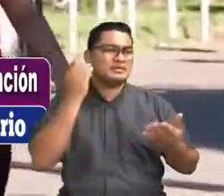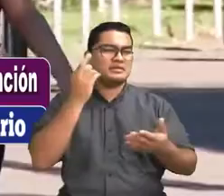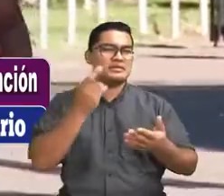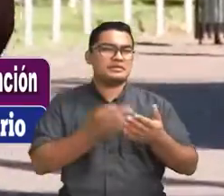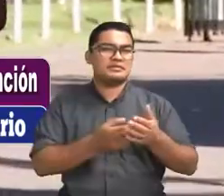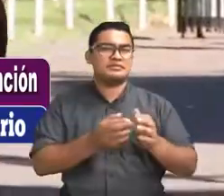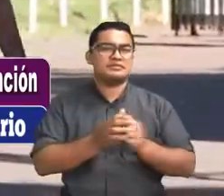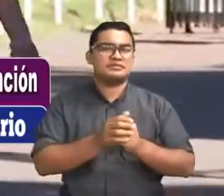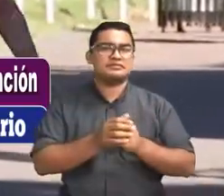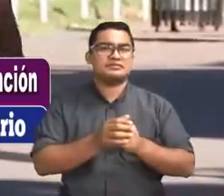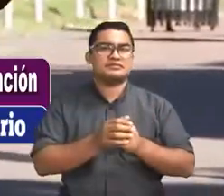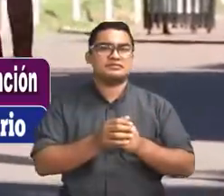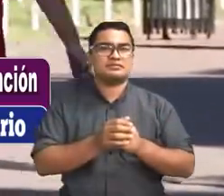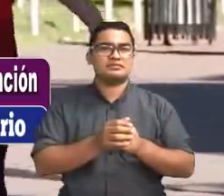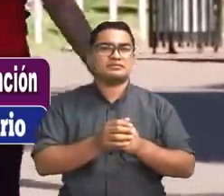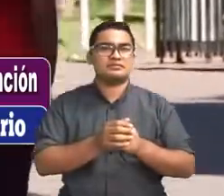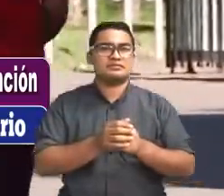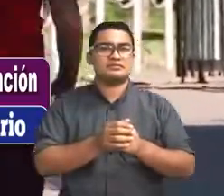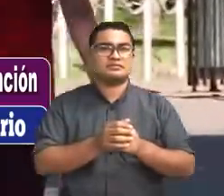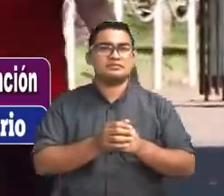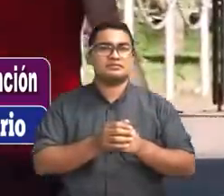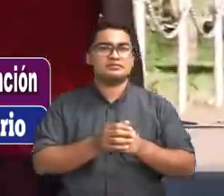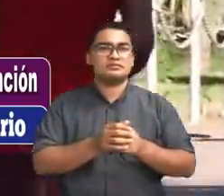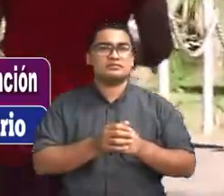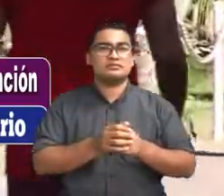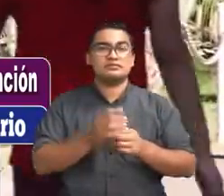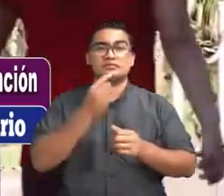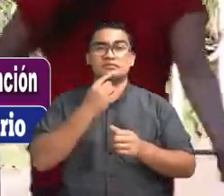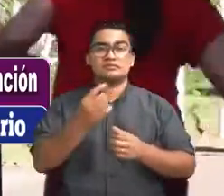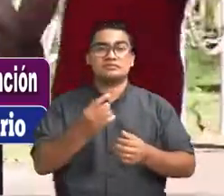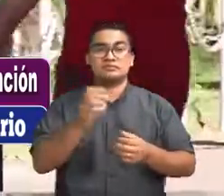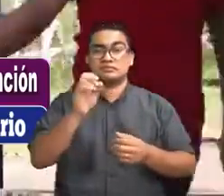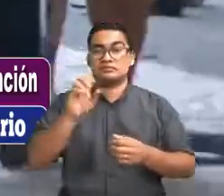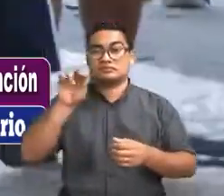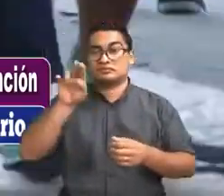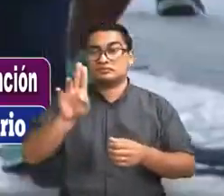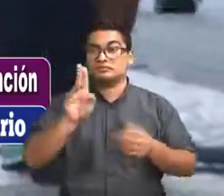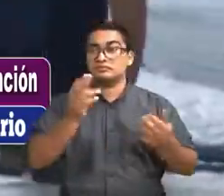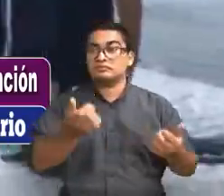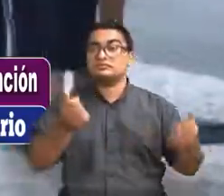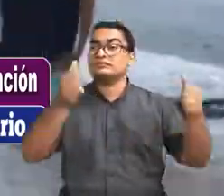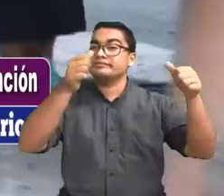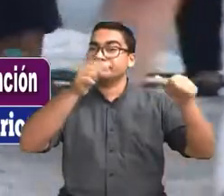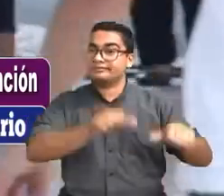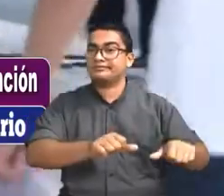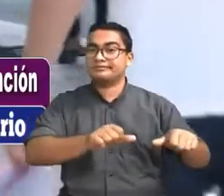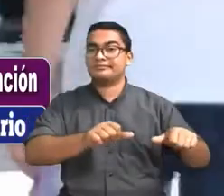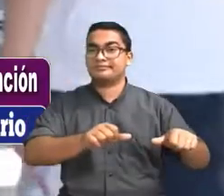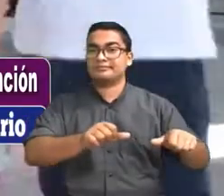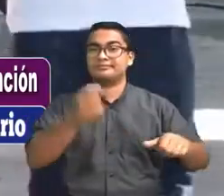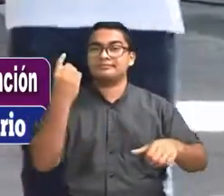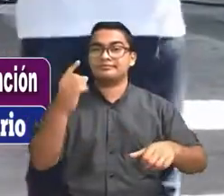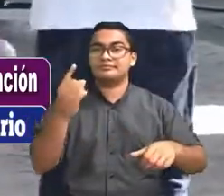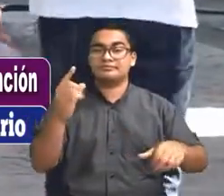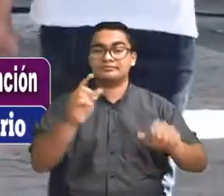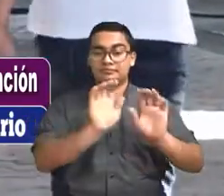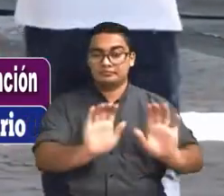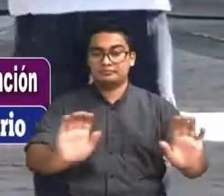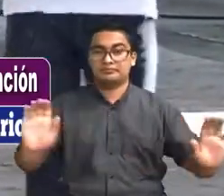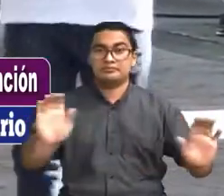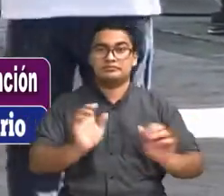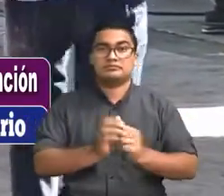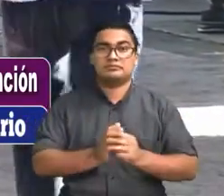de este, bueno, de este convenio, ¿no?, sobre los derechos de la niñez. Le consulto a partir de